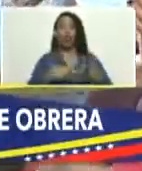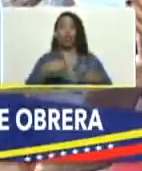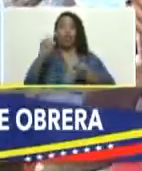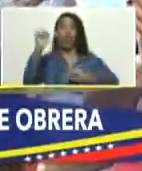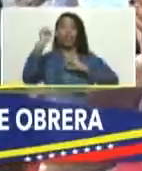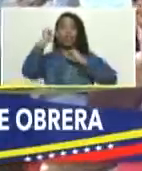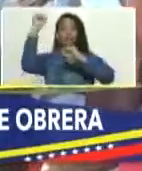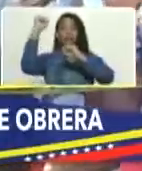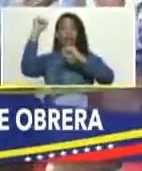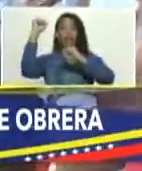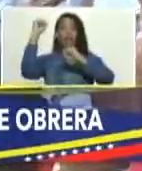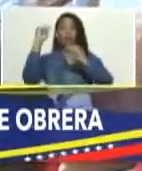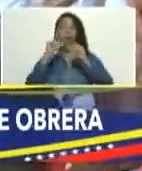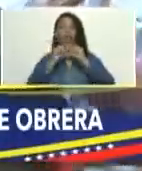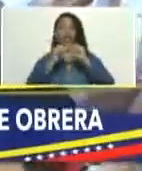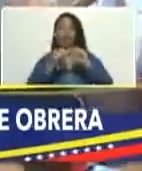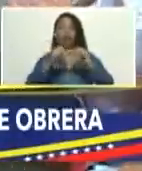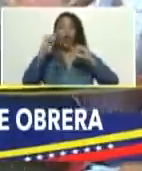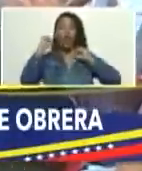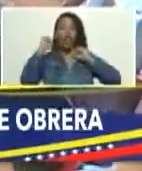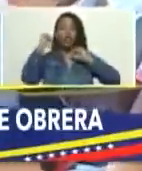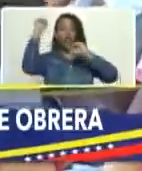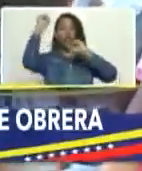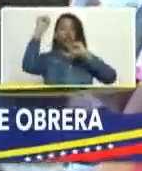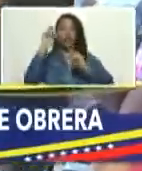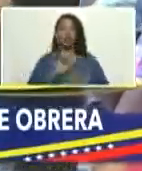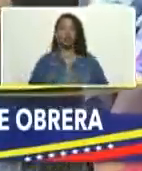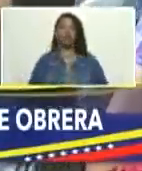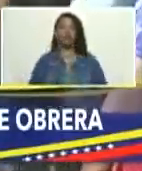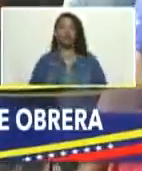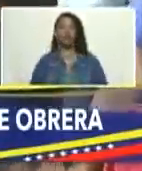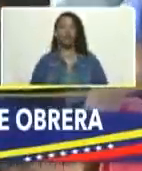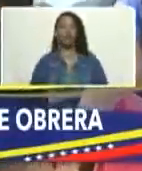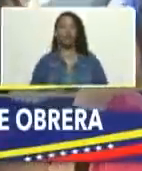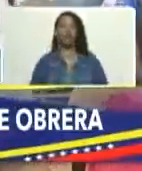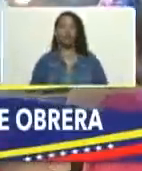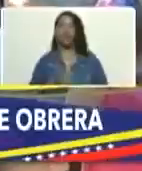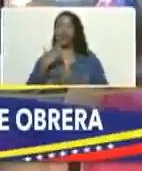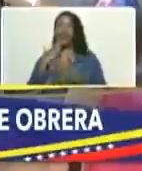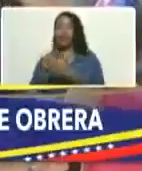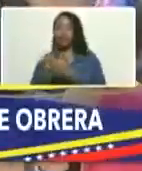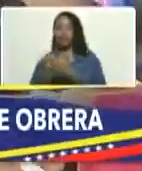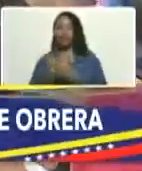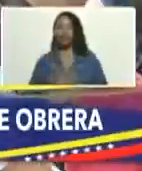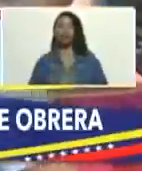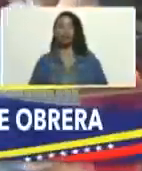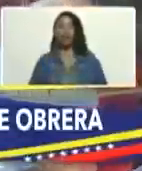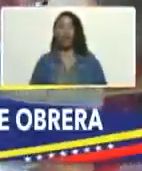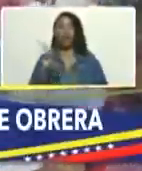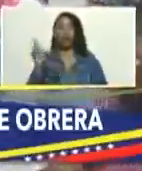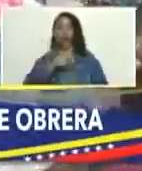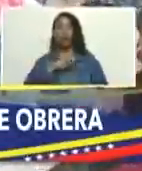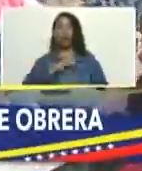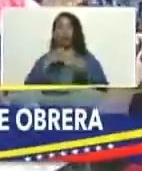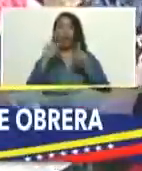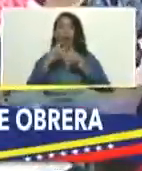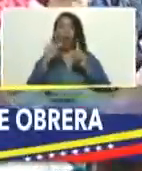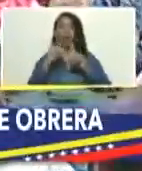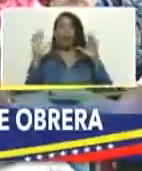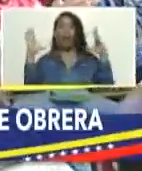vencer, seguimos venciendo. Bueno, Ángela, gracias. Tus palabras